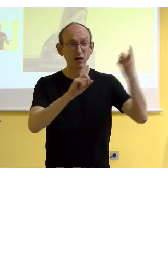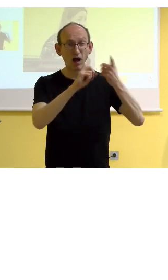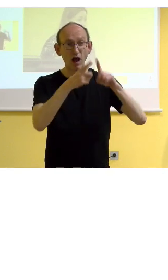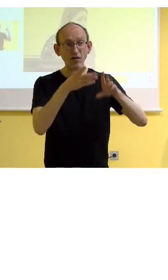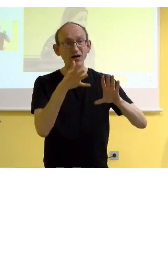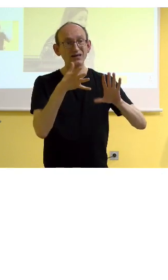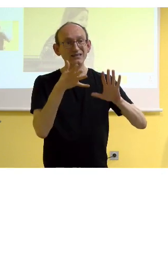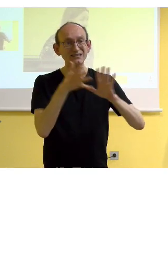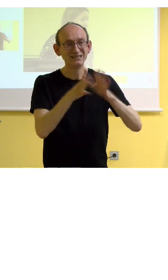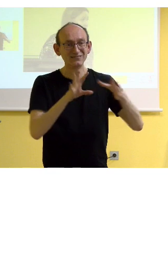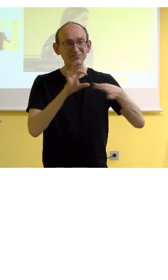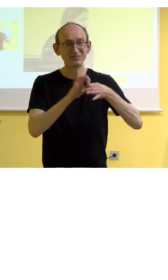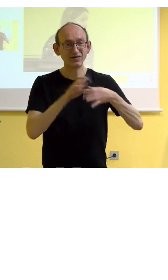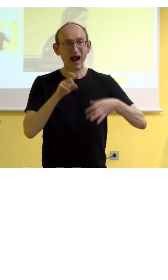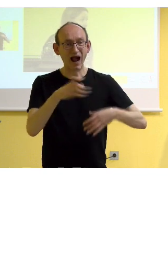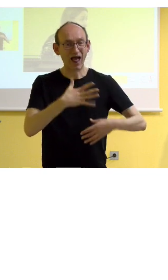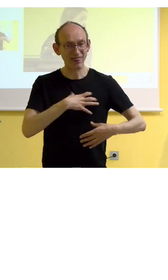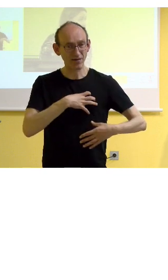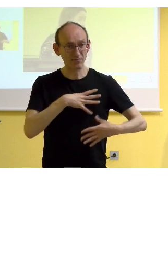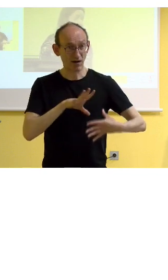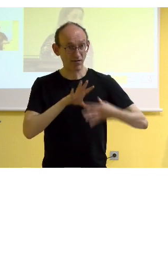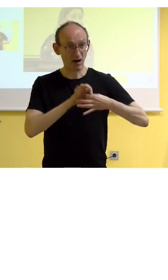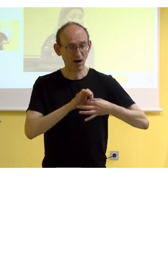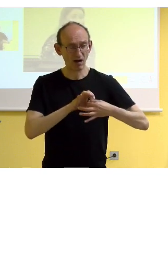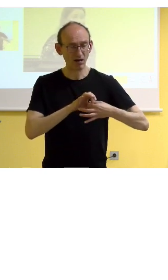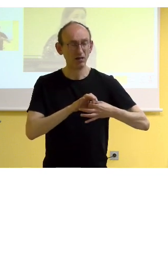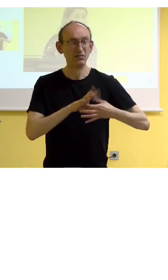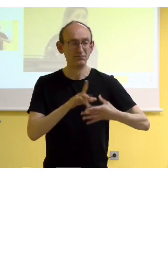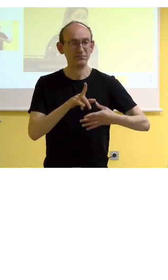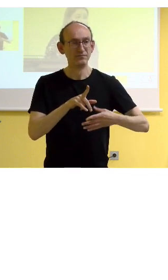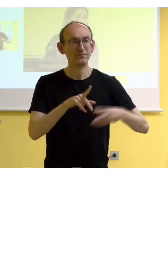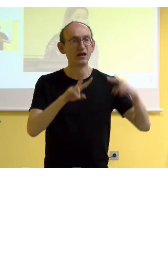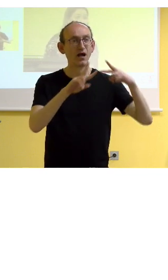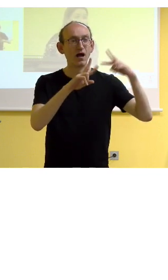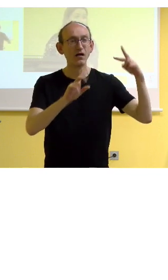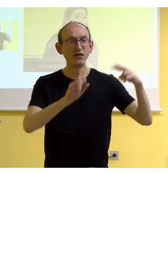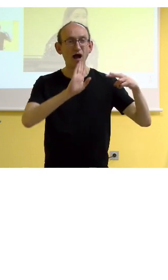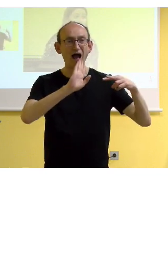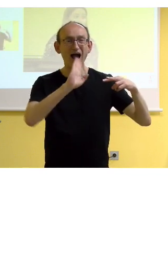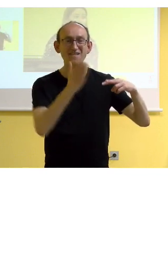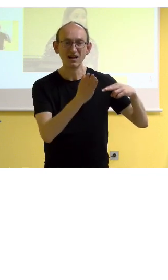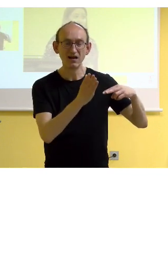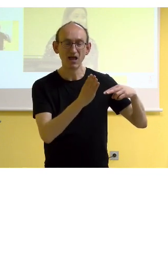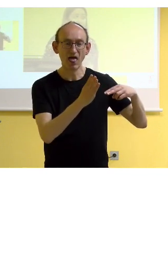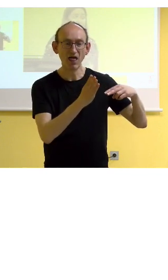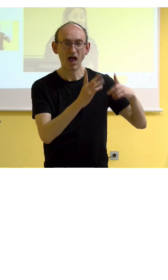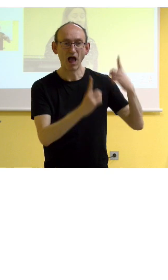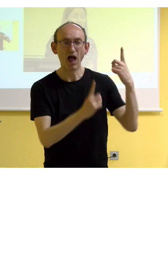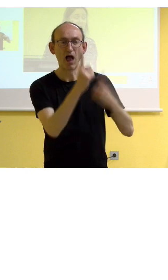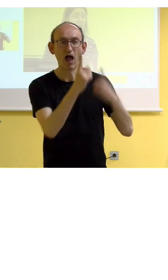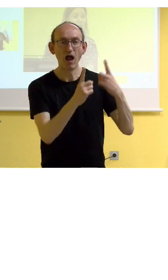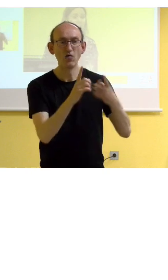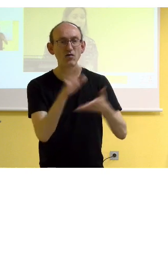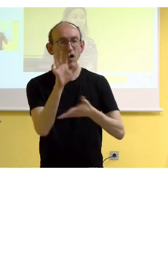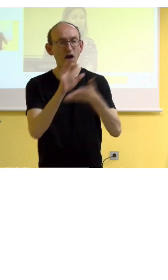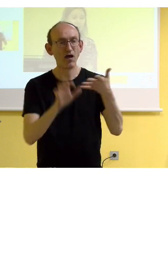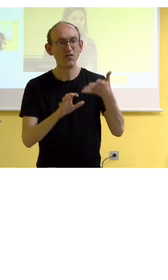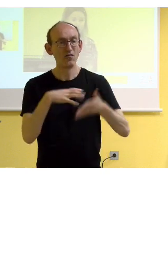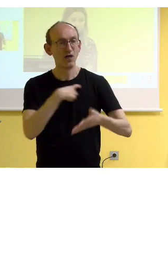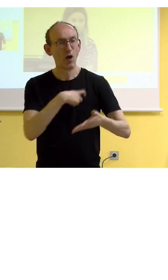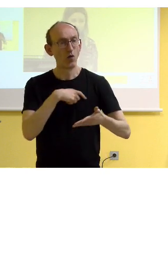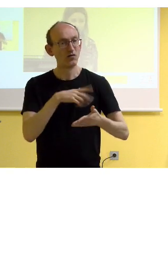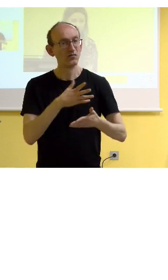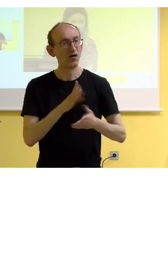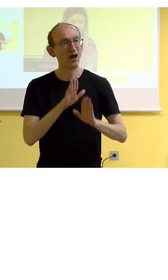cáncer de mama. O sea, hay determinadas afectaciones genéticas que requieren ese informe favorable de la comisión que